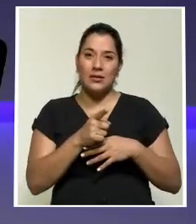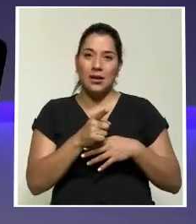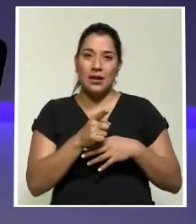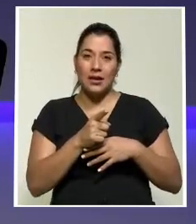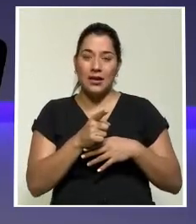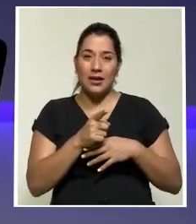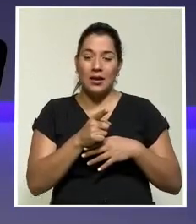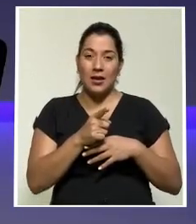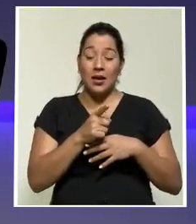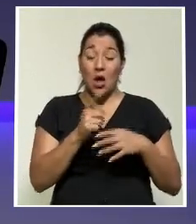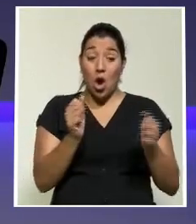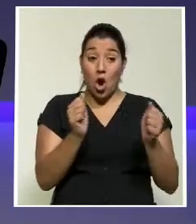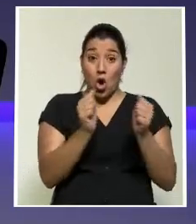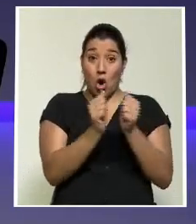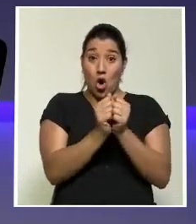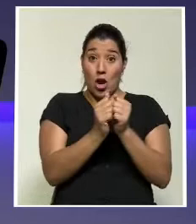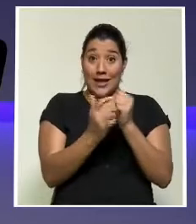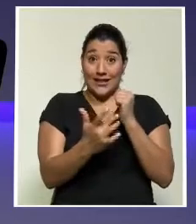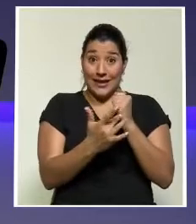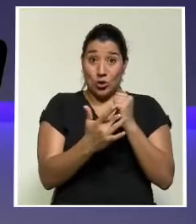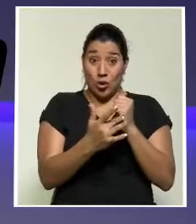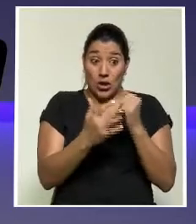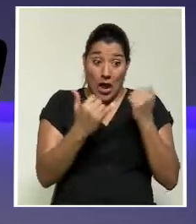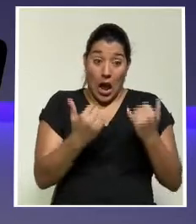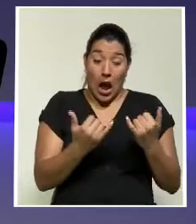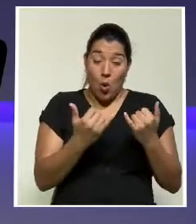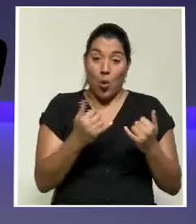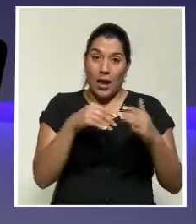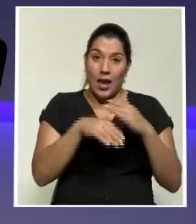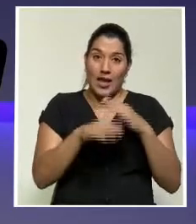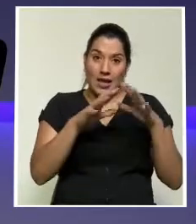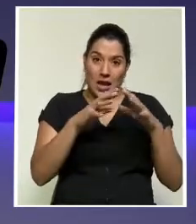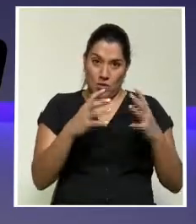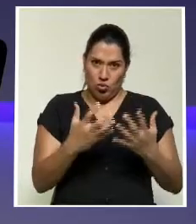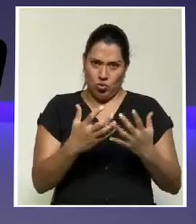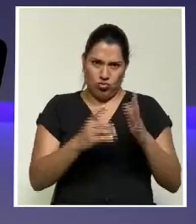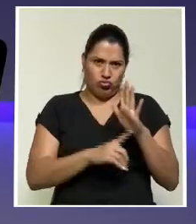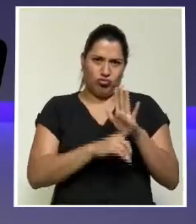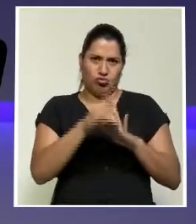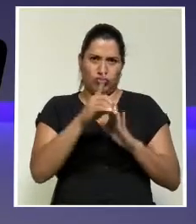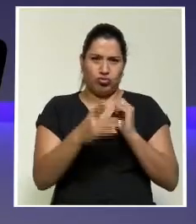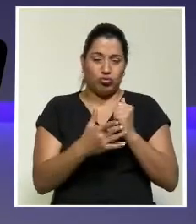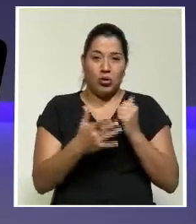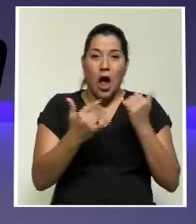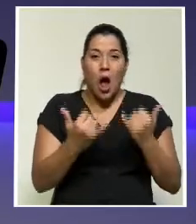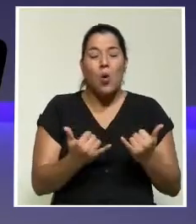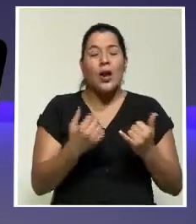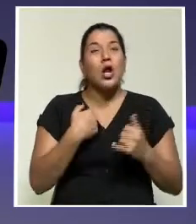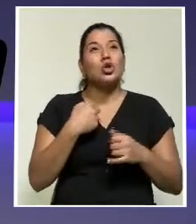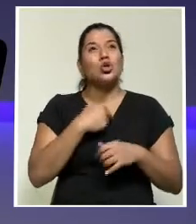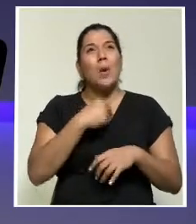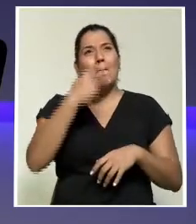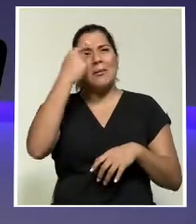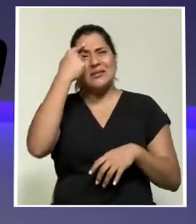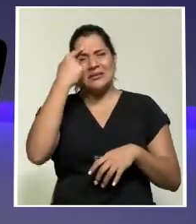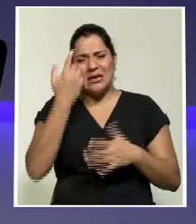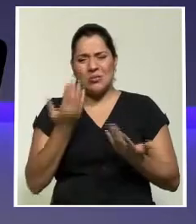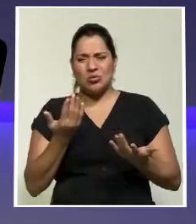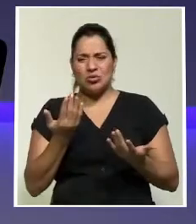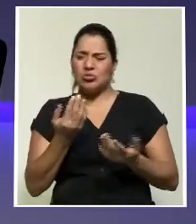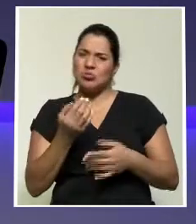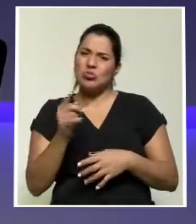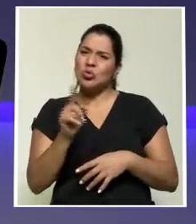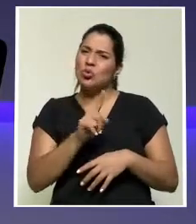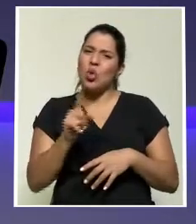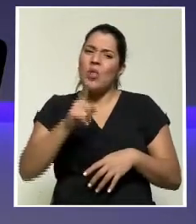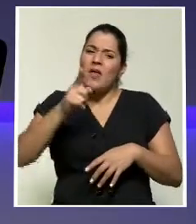con el nivel tecnológico que la humanidad tiene hoy, con el desarrollo que tiene hoy, no deberíamos tener grandes dificultades para